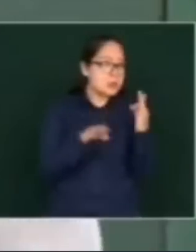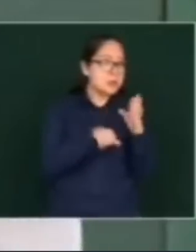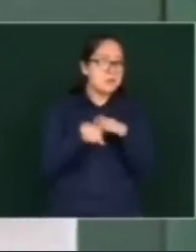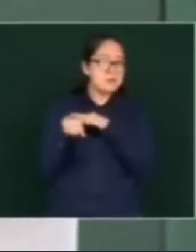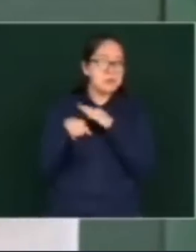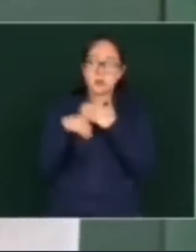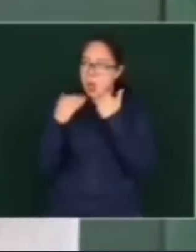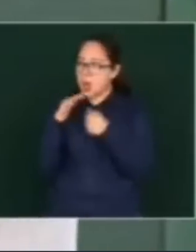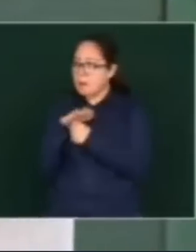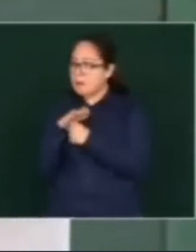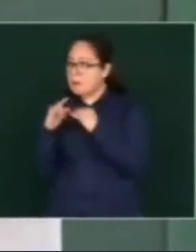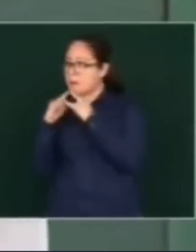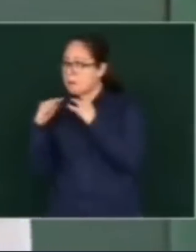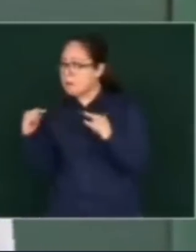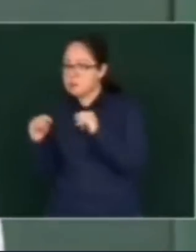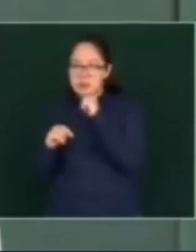hay casillas,